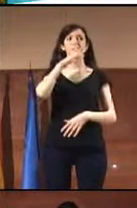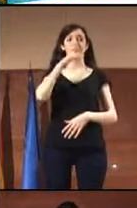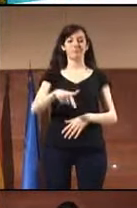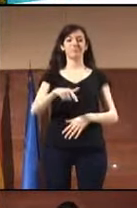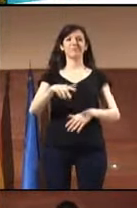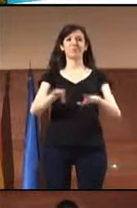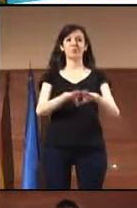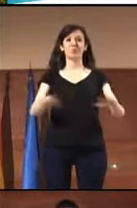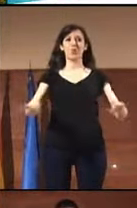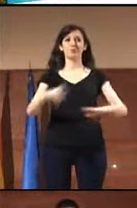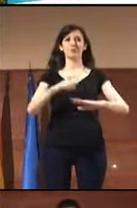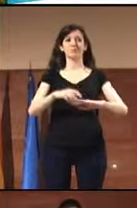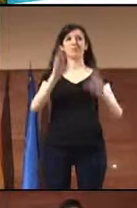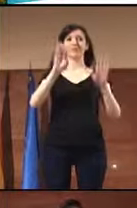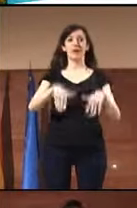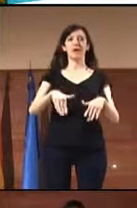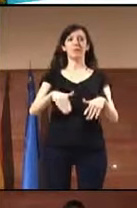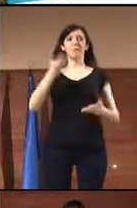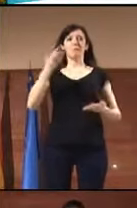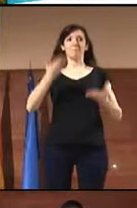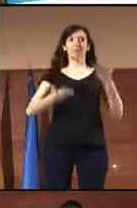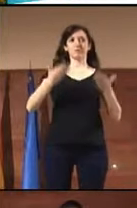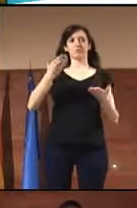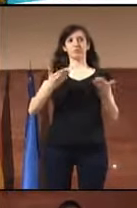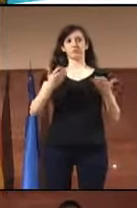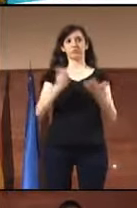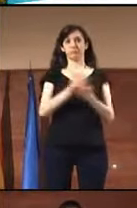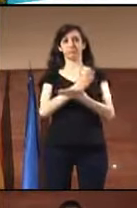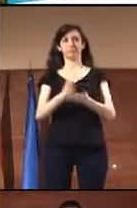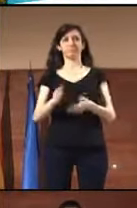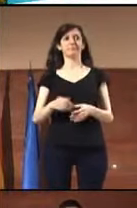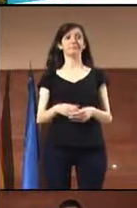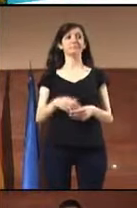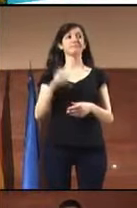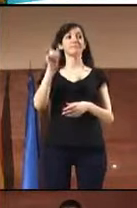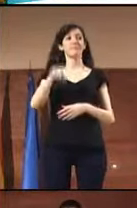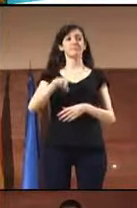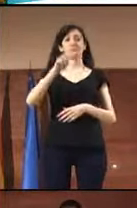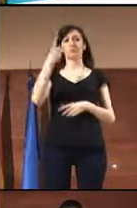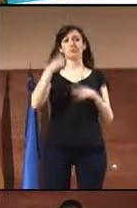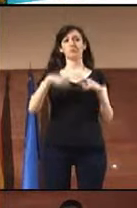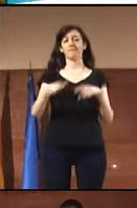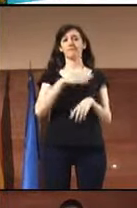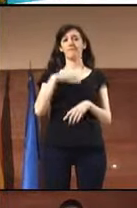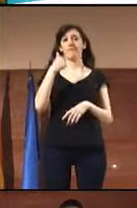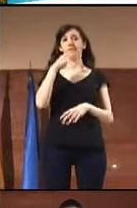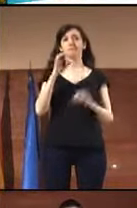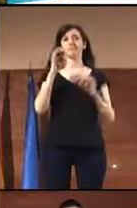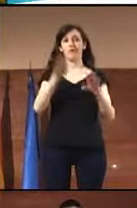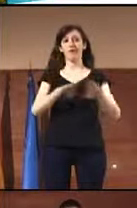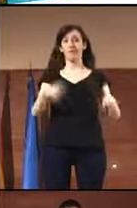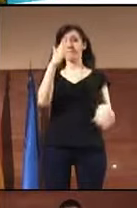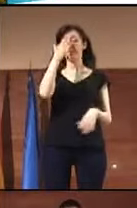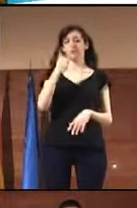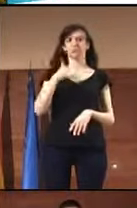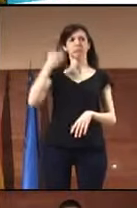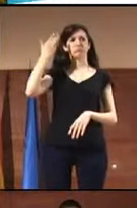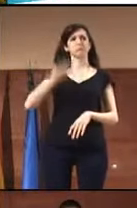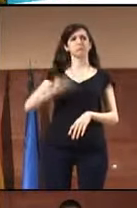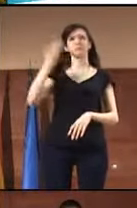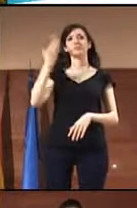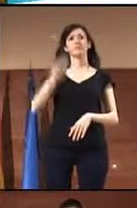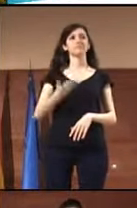decir, está repartiendo el peso. Además, otra cosa que quería decir sobre los reposapiés y que considero bastante importante es que es fundamental